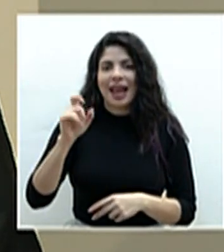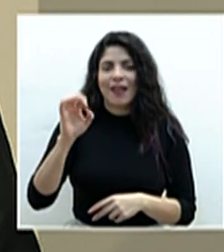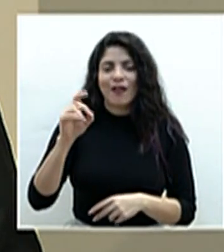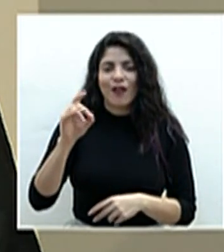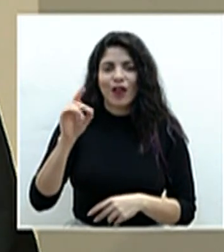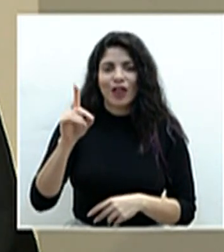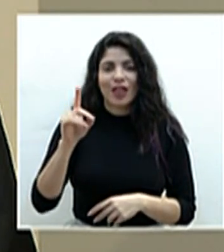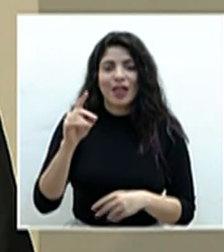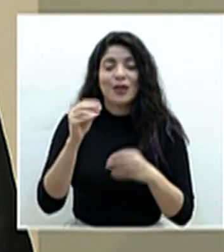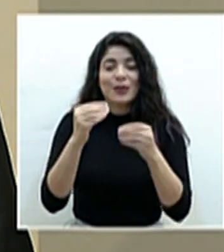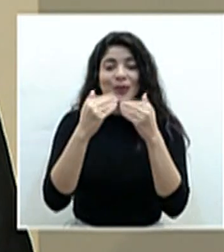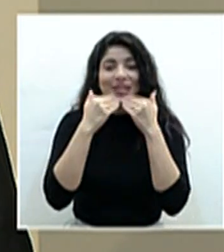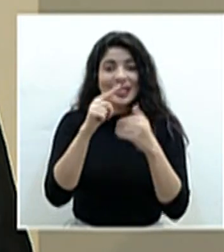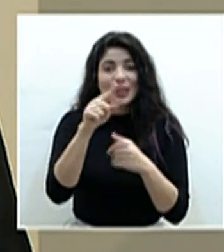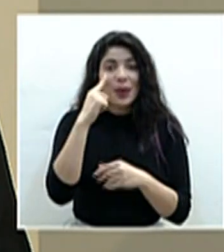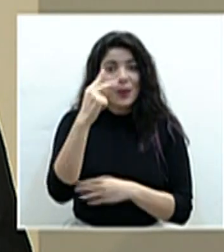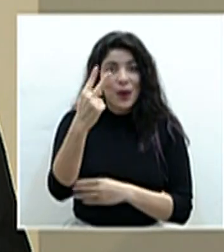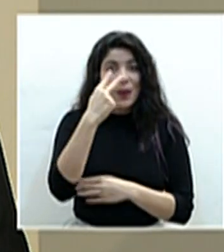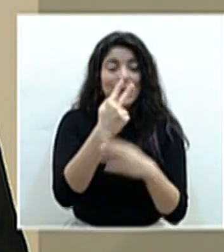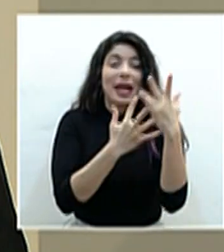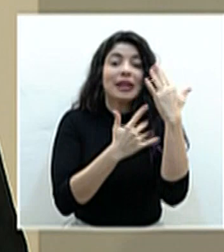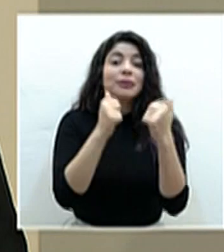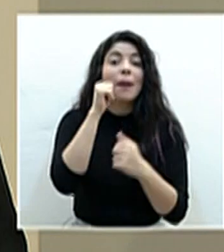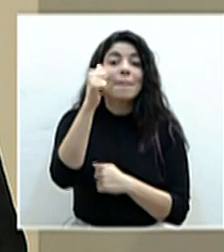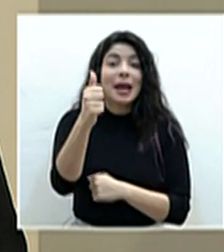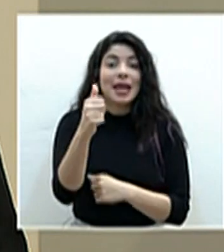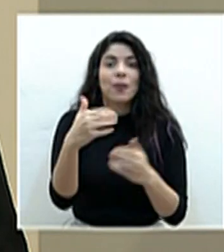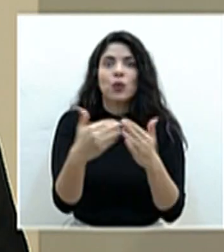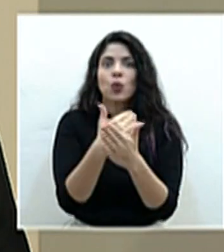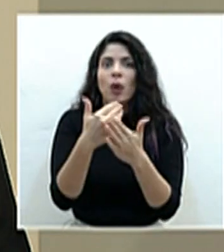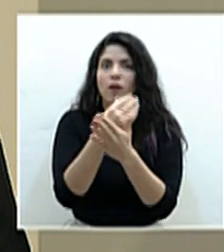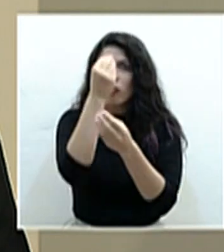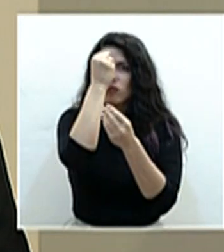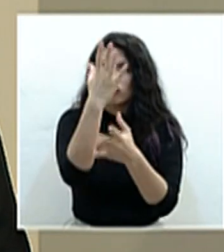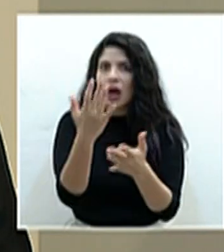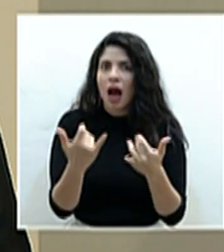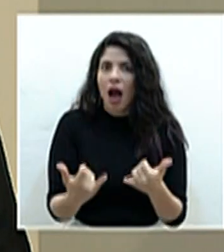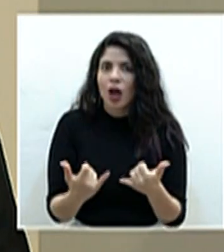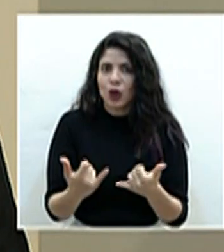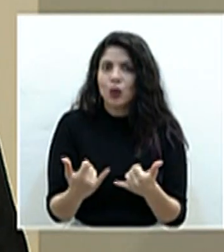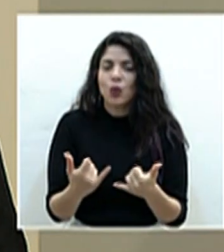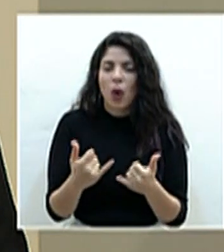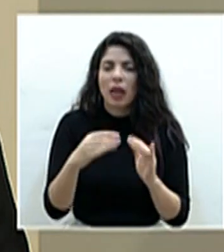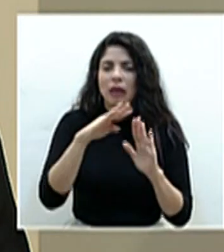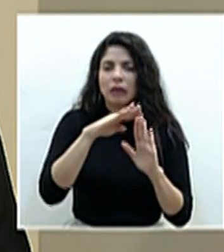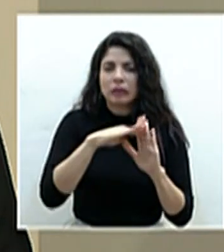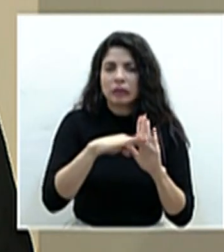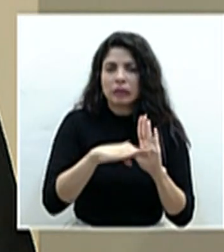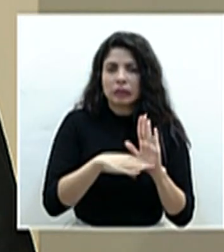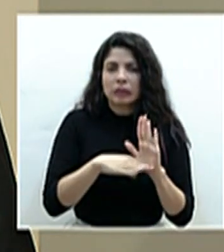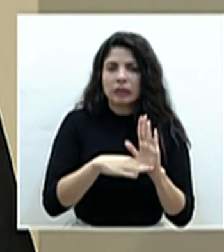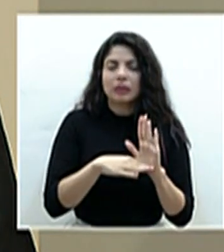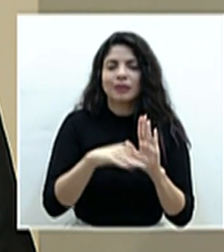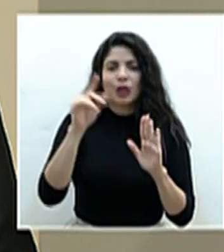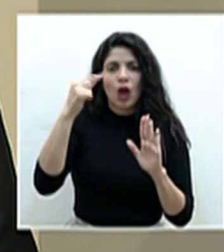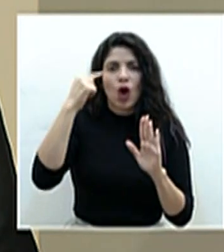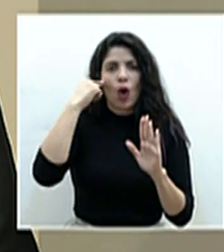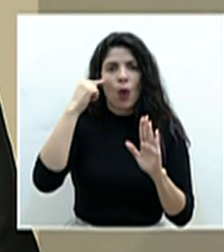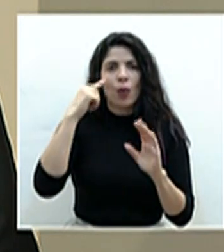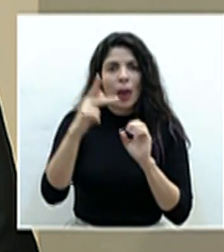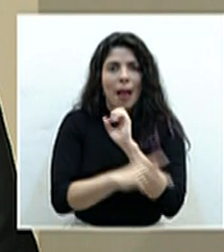Muchas gracias a ustedes por sintonizarnos. Los esperamos mañana con una nueva actualización de las medidas que toma el